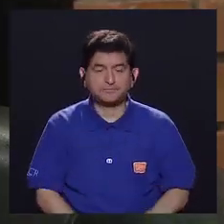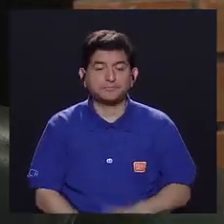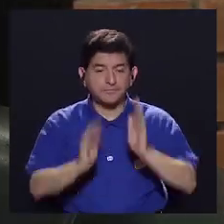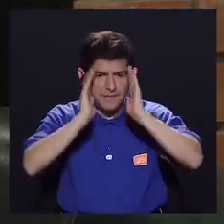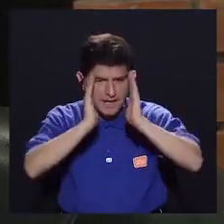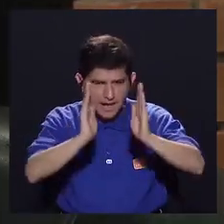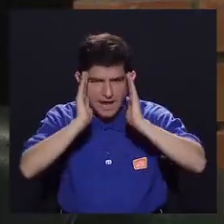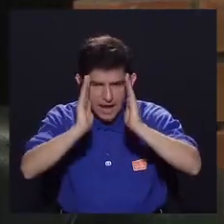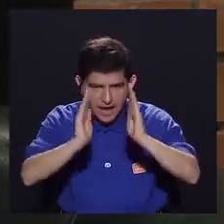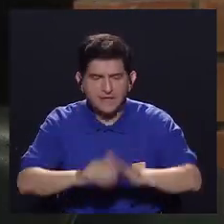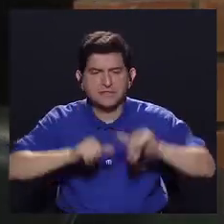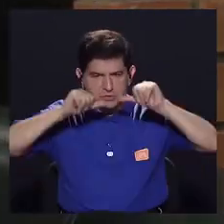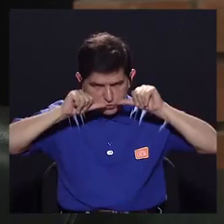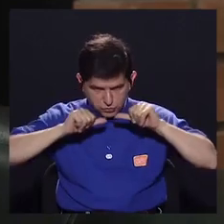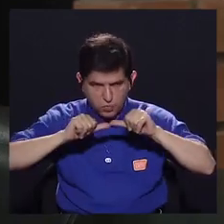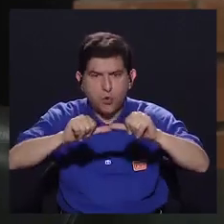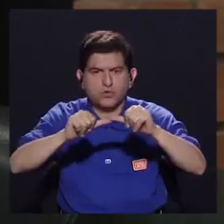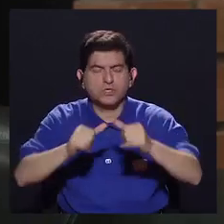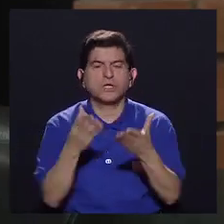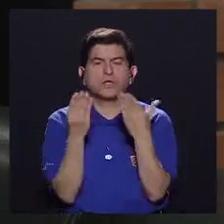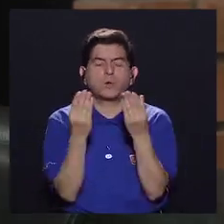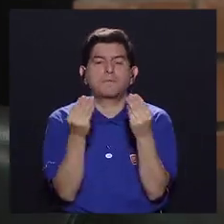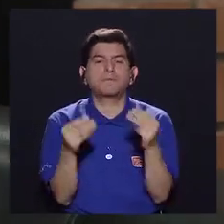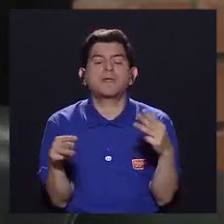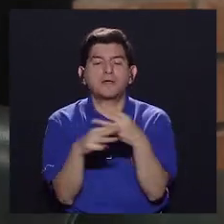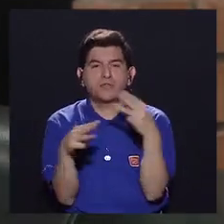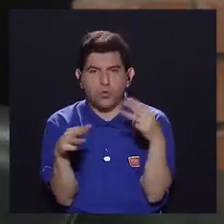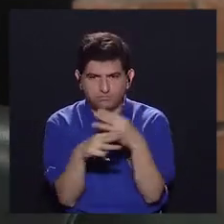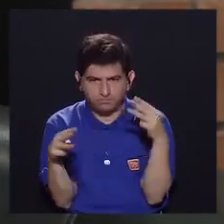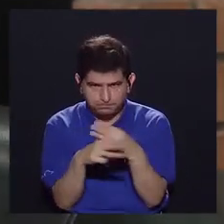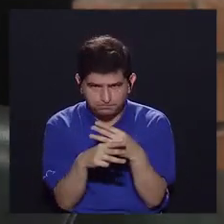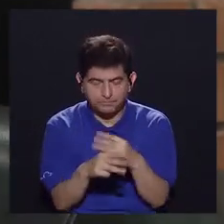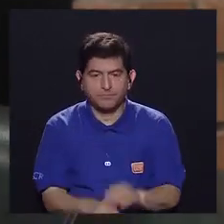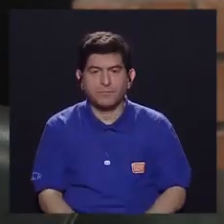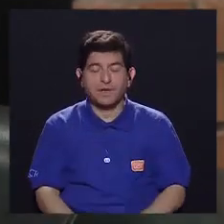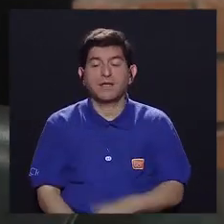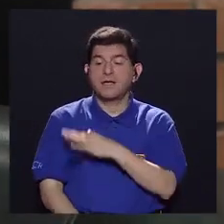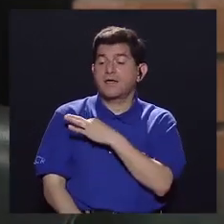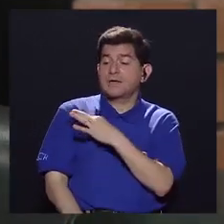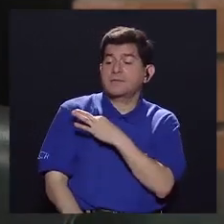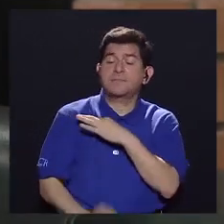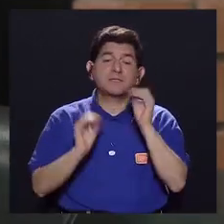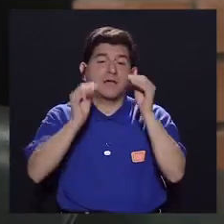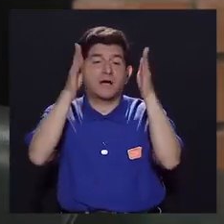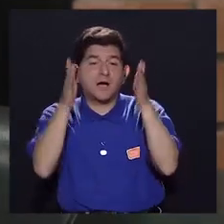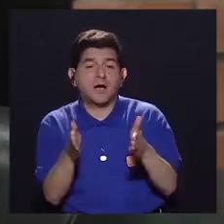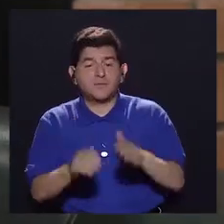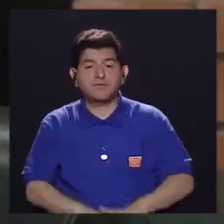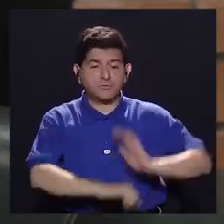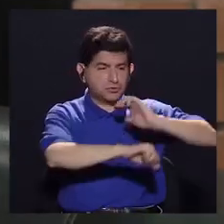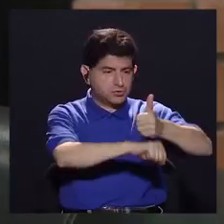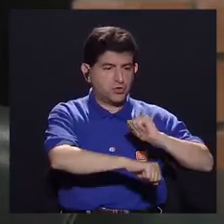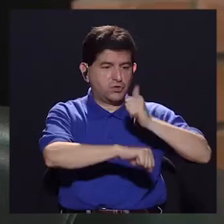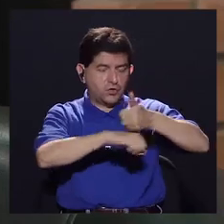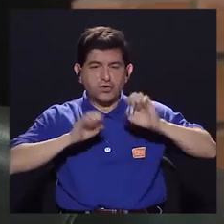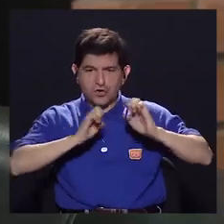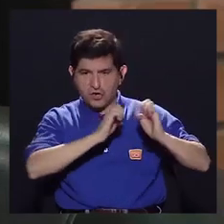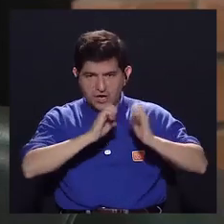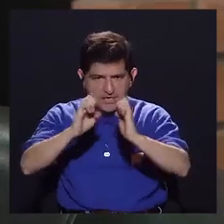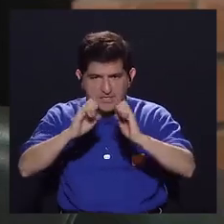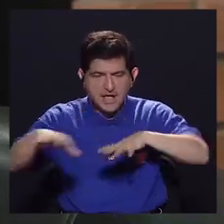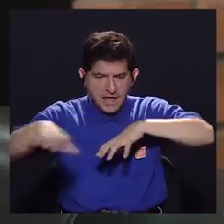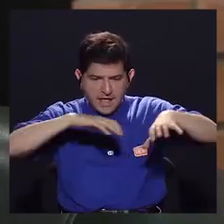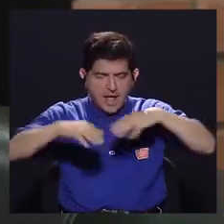estudios precisamente es el abordar de manera sistemática el miedo a la matemática. Es decir, nos invita a los docentes